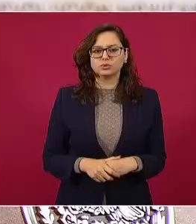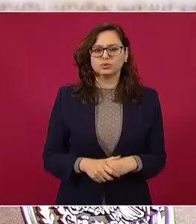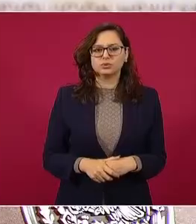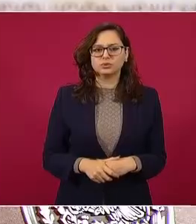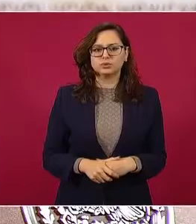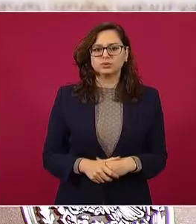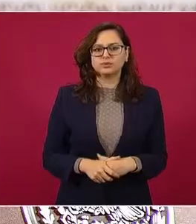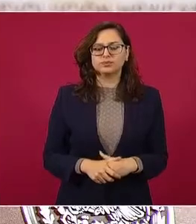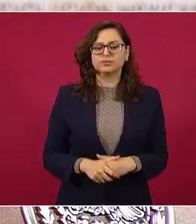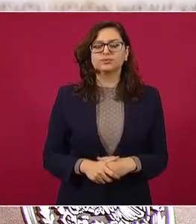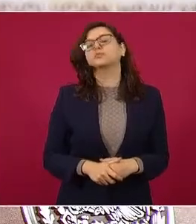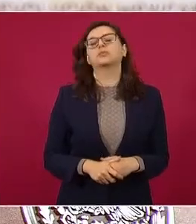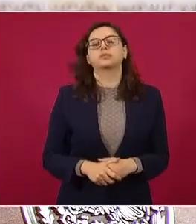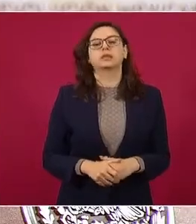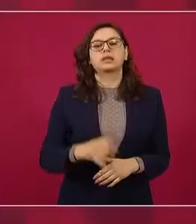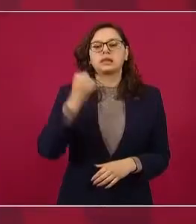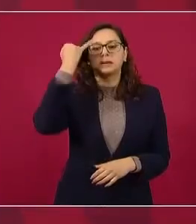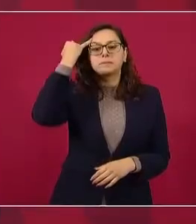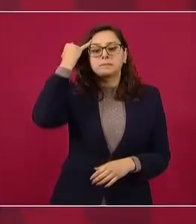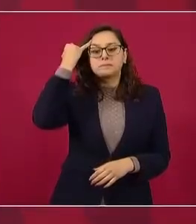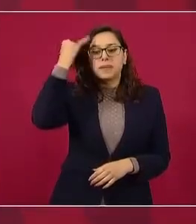la maestra que me dio